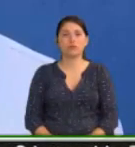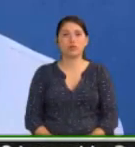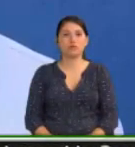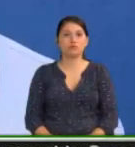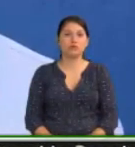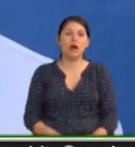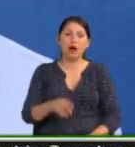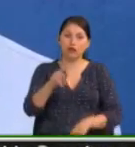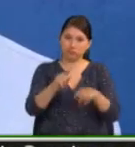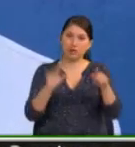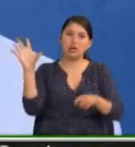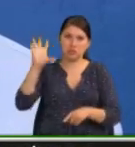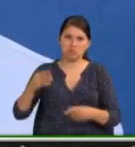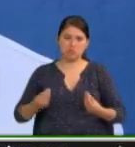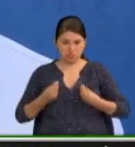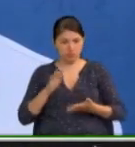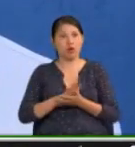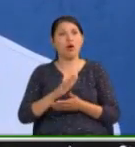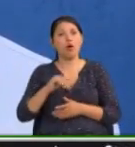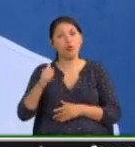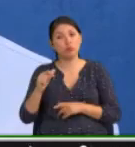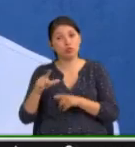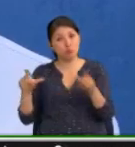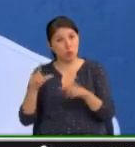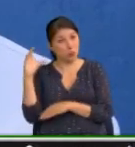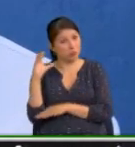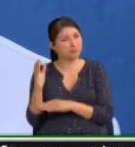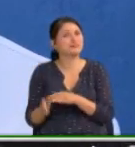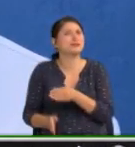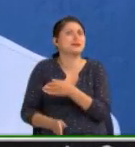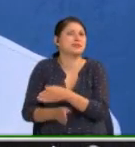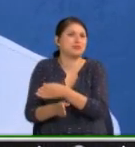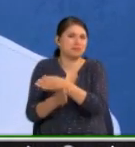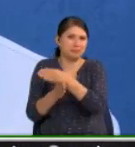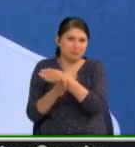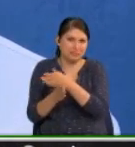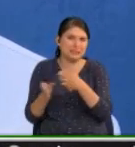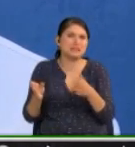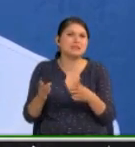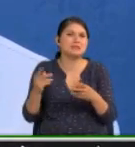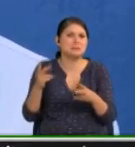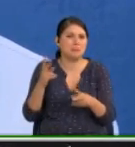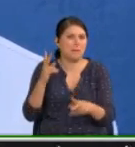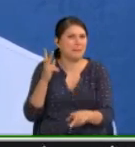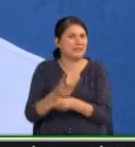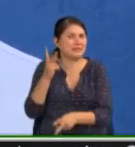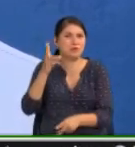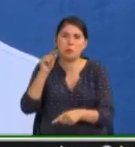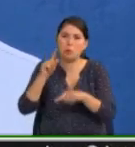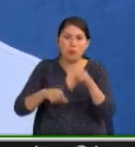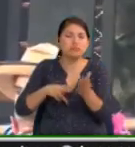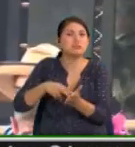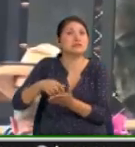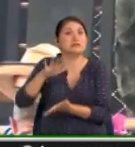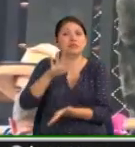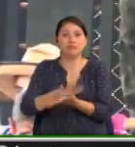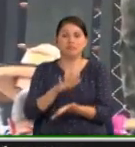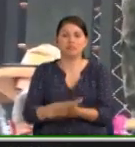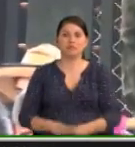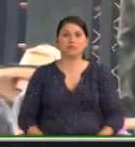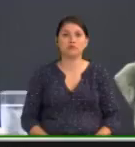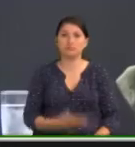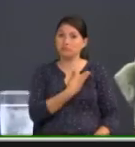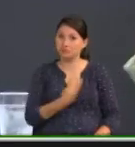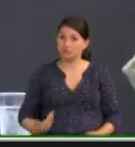Ya hay regiones que se vive tranquilo, pero hay partes de Colombia que todavía está venenoso, no se puede andar con tranquilidad.